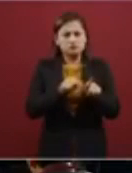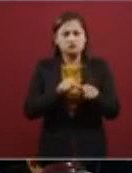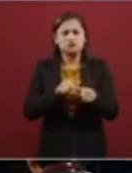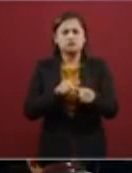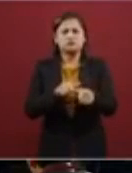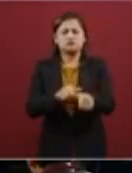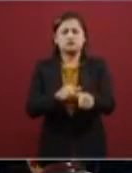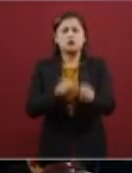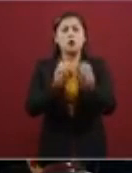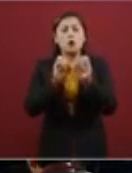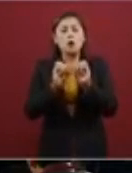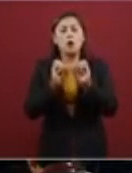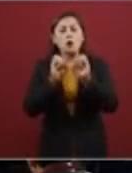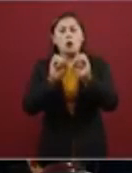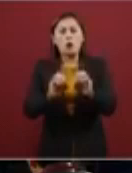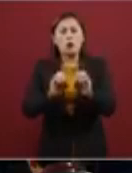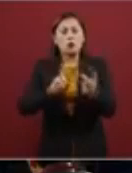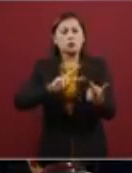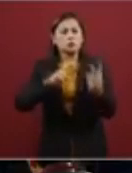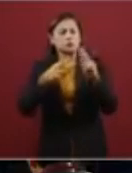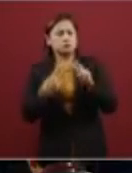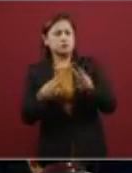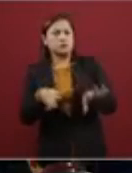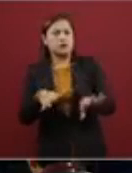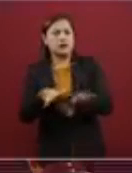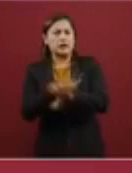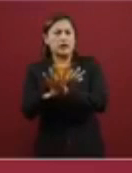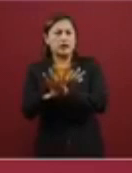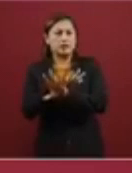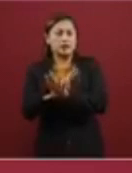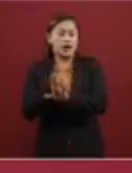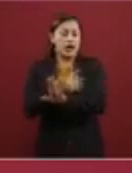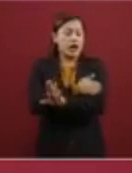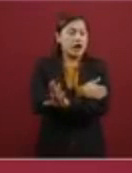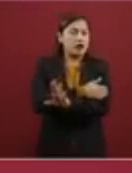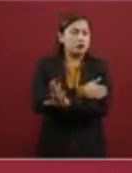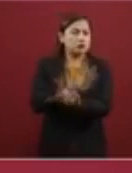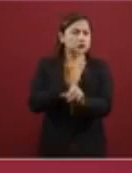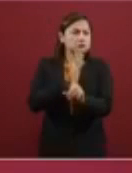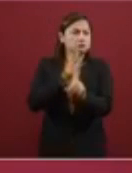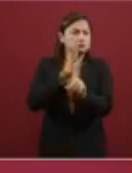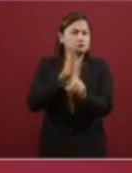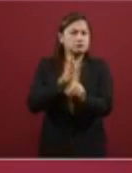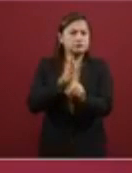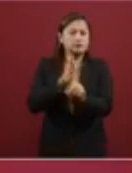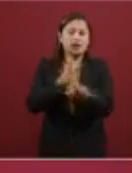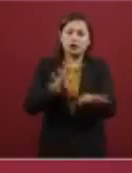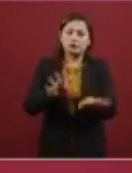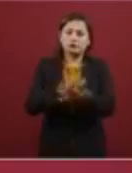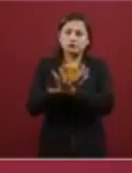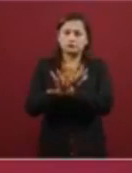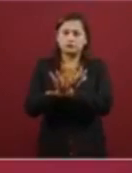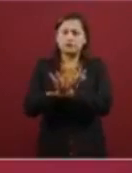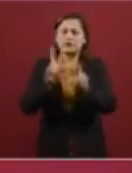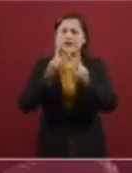o se revirtió la tendencia que traíamos sobre